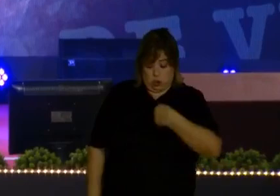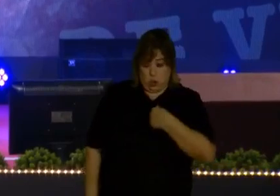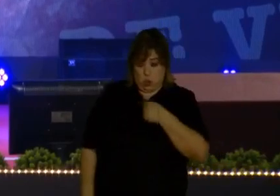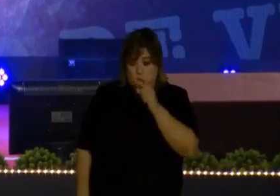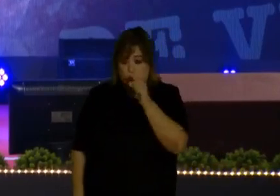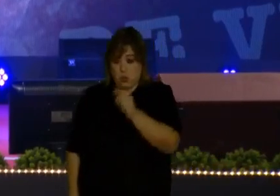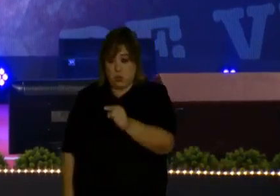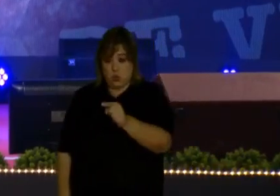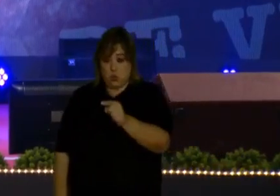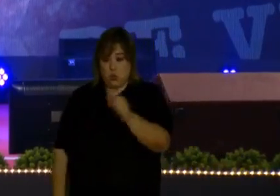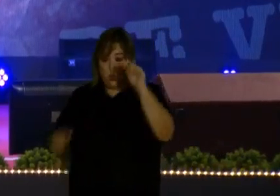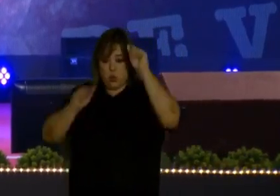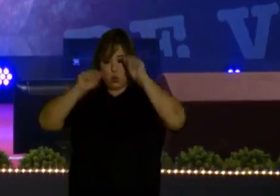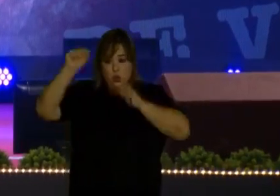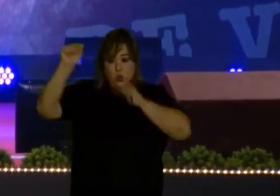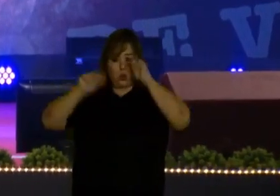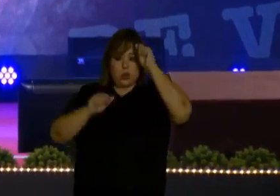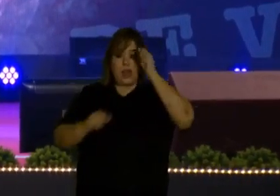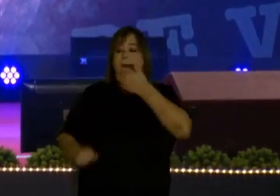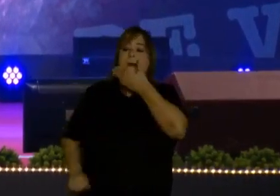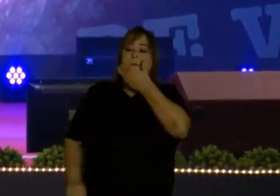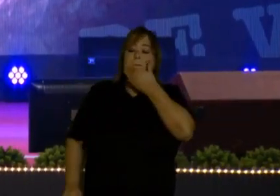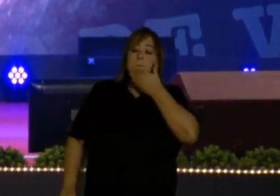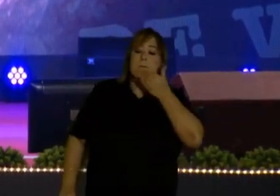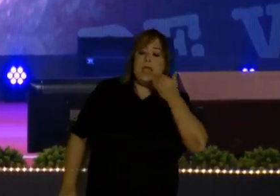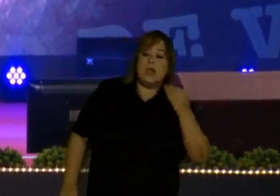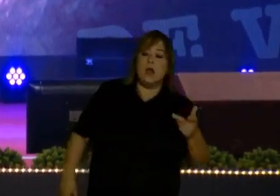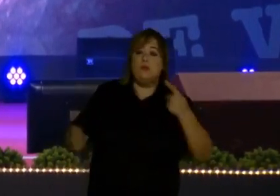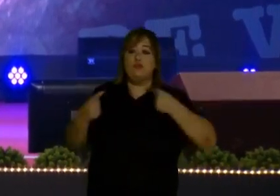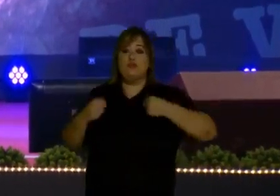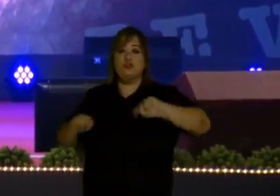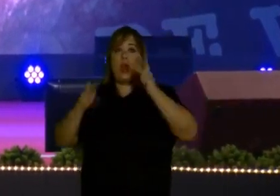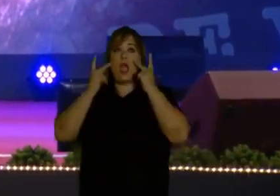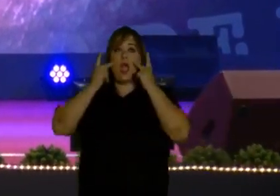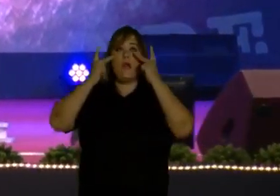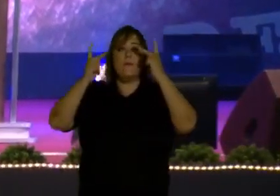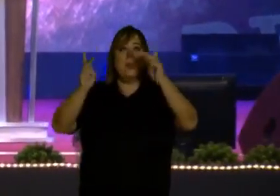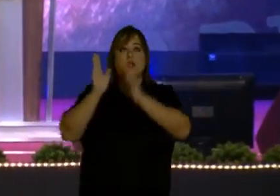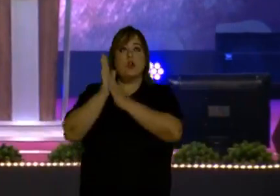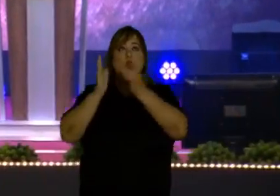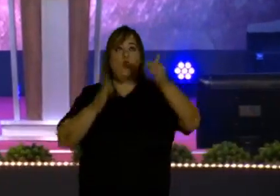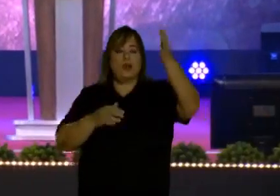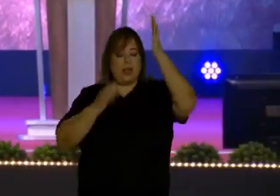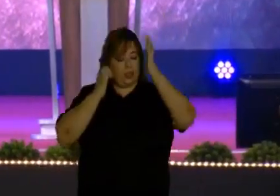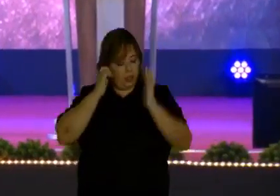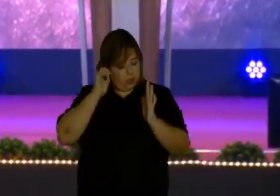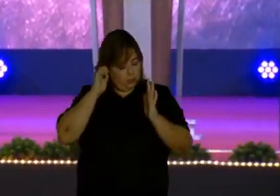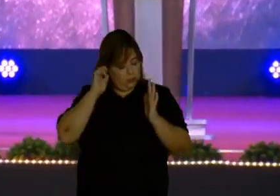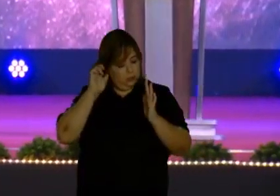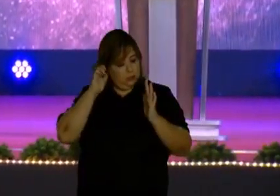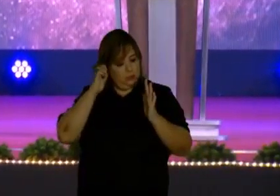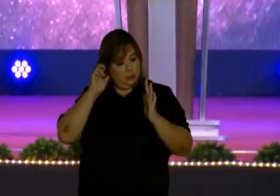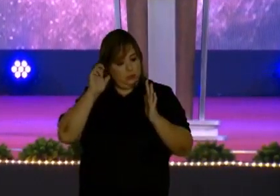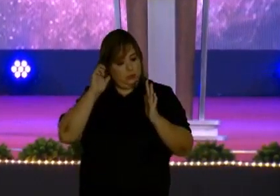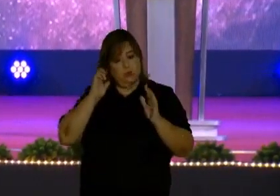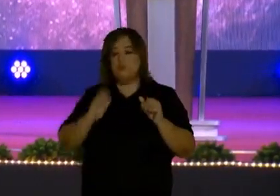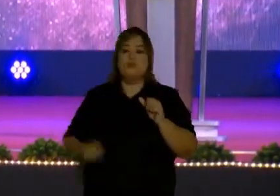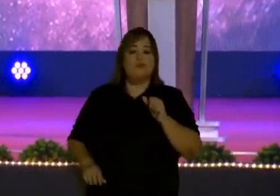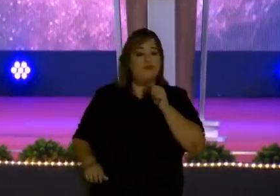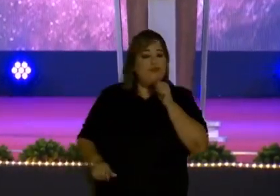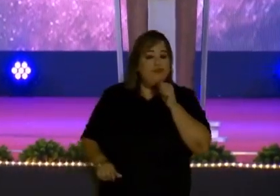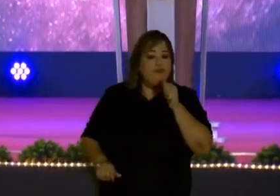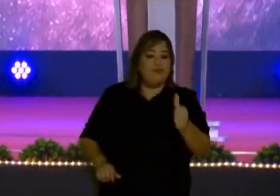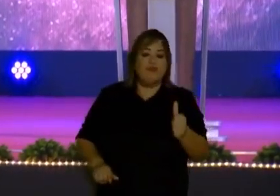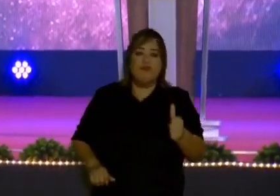Sé que es un mensaje distinto, que quizás, pero lleva la línea de tiempo de ver. Es lo que el Señor puso en mi corazón. No te dejes decepcionar por lo que